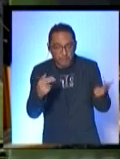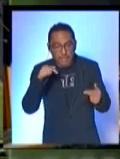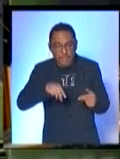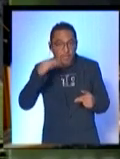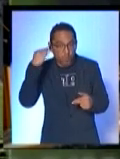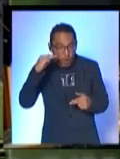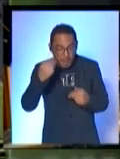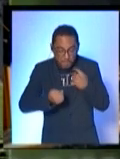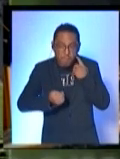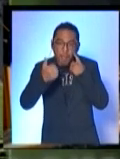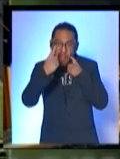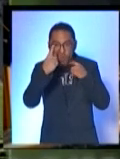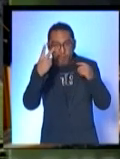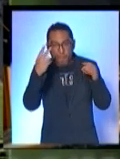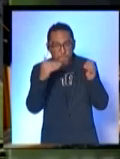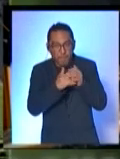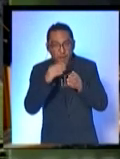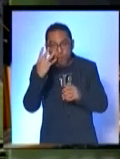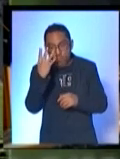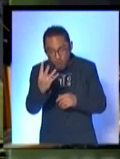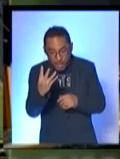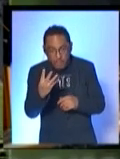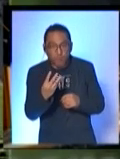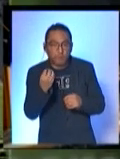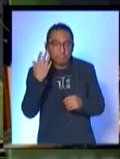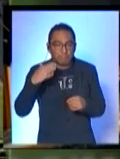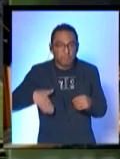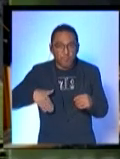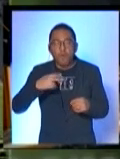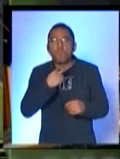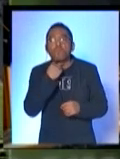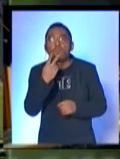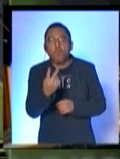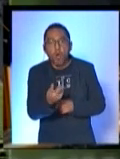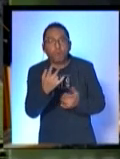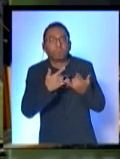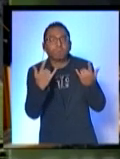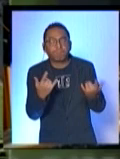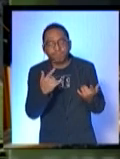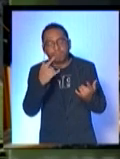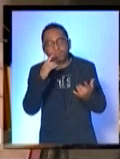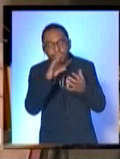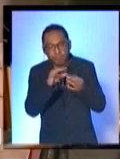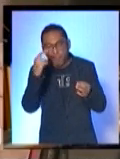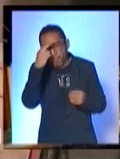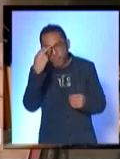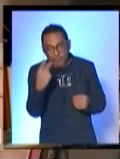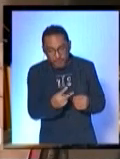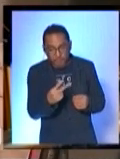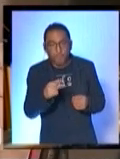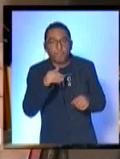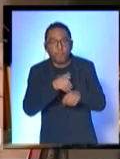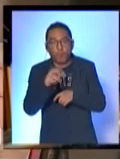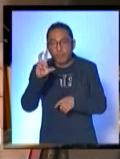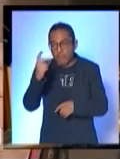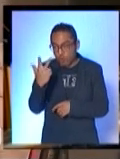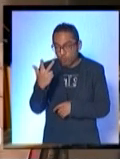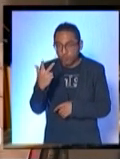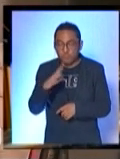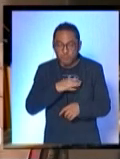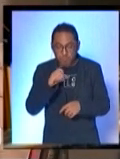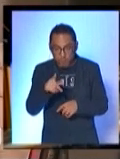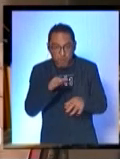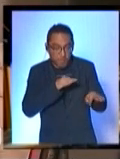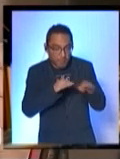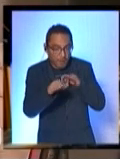en el 2004, la reciente publicación reúne a voces de la narrativa mexicana actual. El número 38 se completa con el